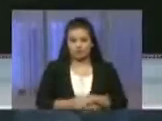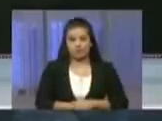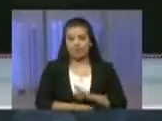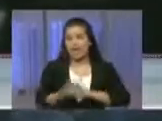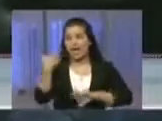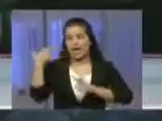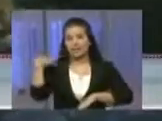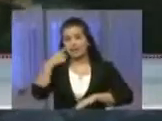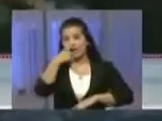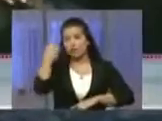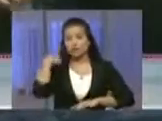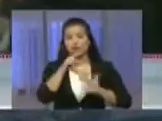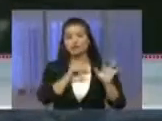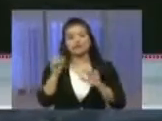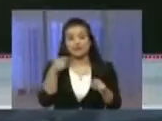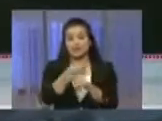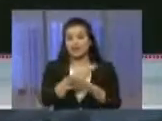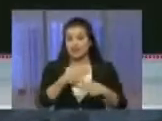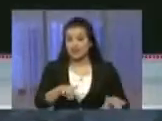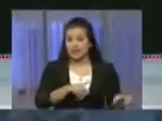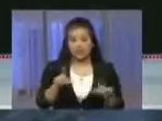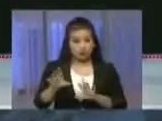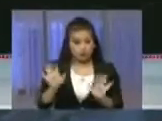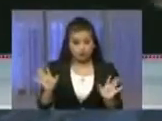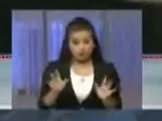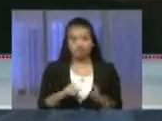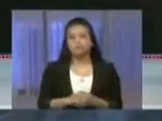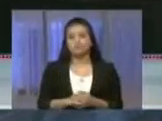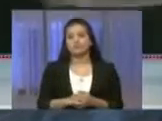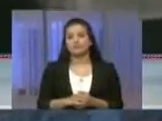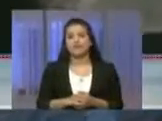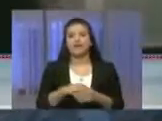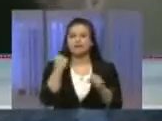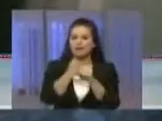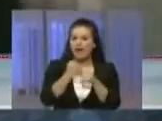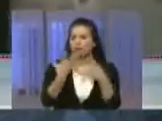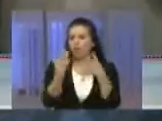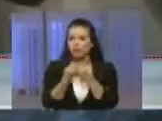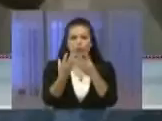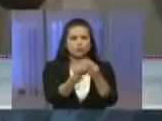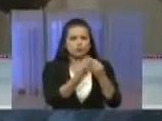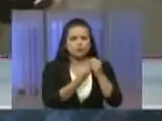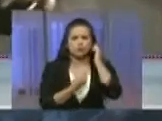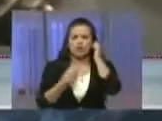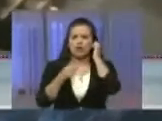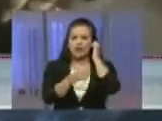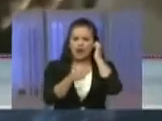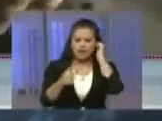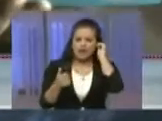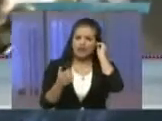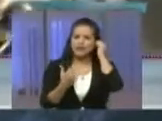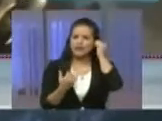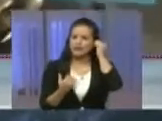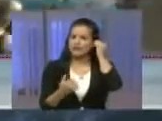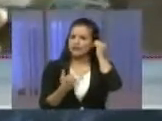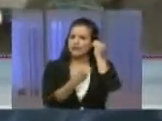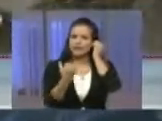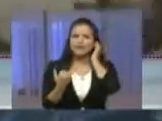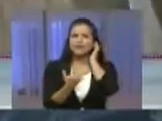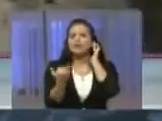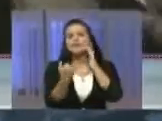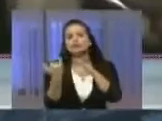el año pasado 60 y bueno en conjunto trabajando con todos los organismos que nos ayudan que nos